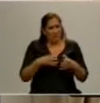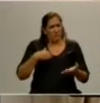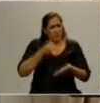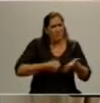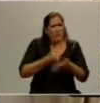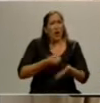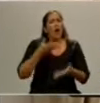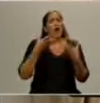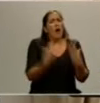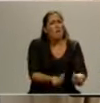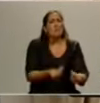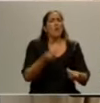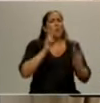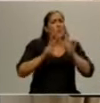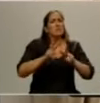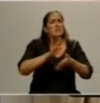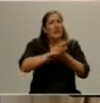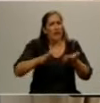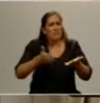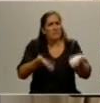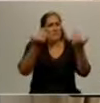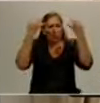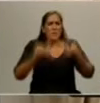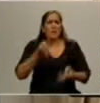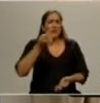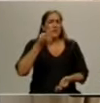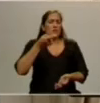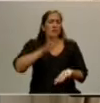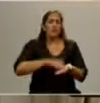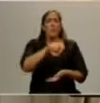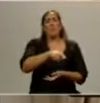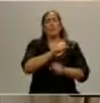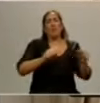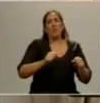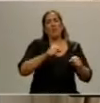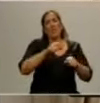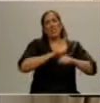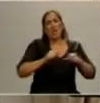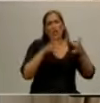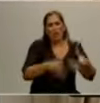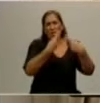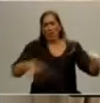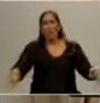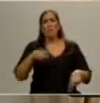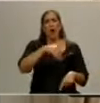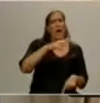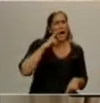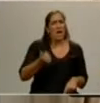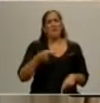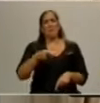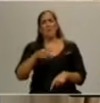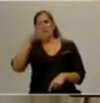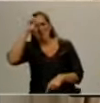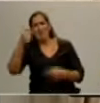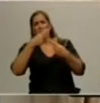de Estado e internacional, en todos los foros internacionales, en la causa AMIA, pueda siquiera ser